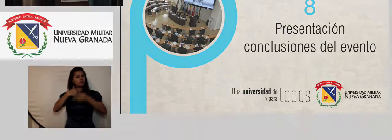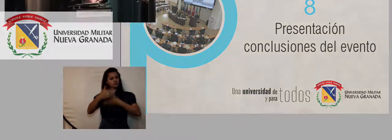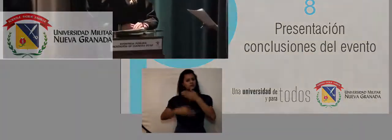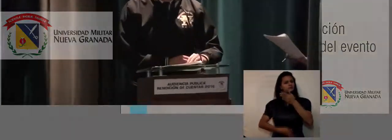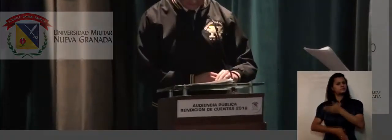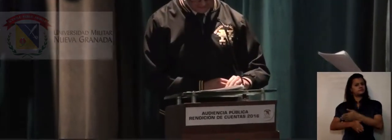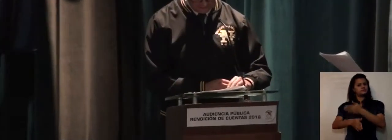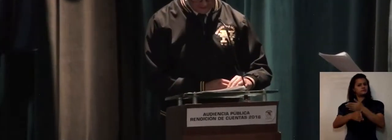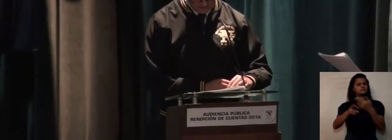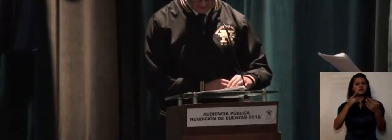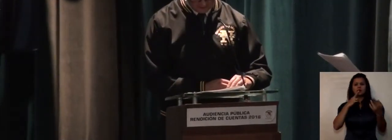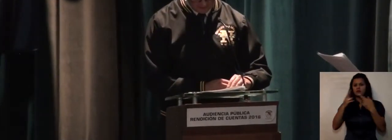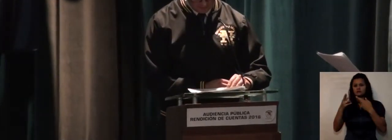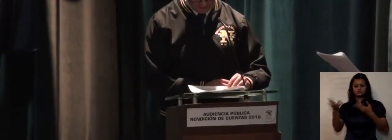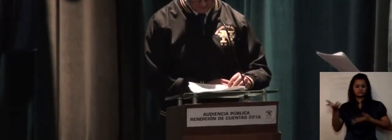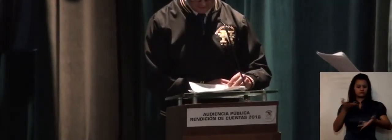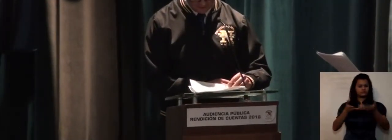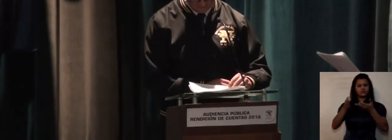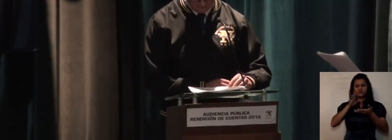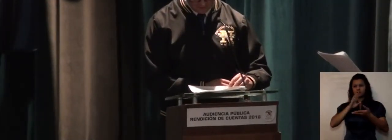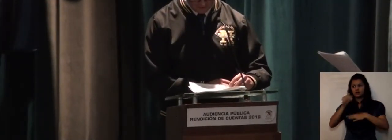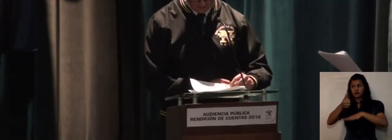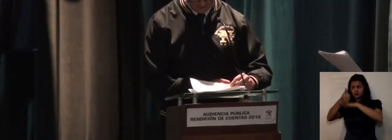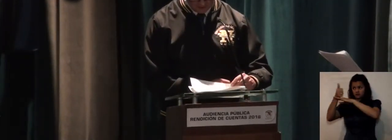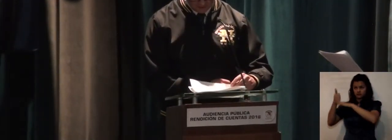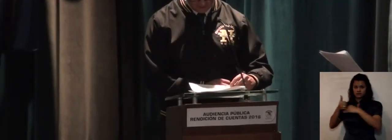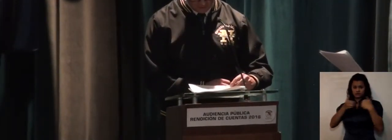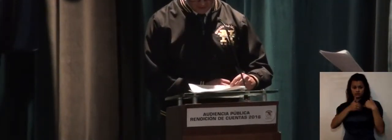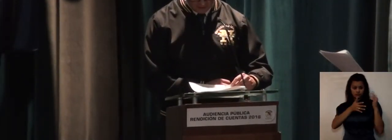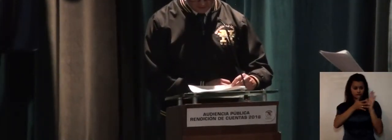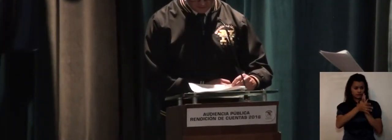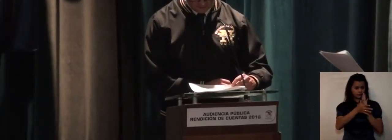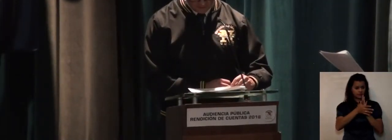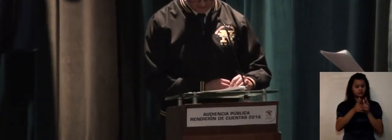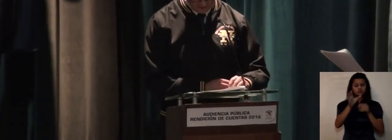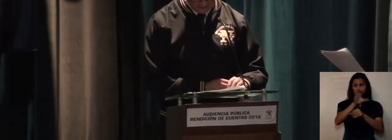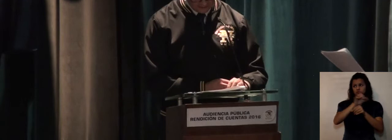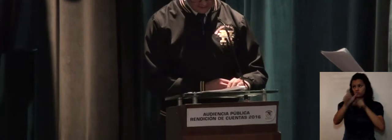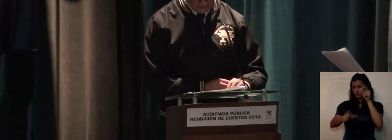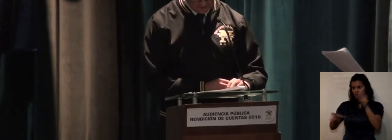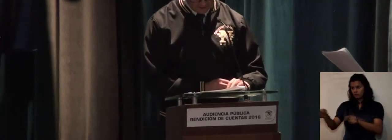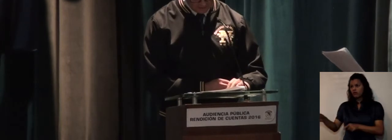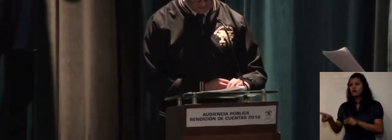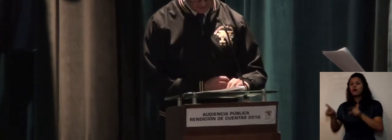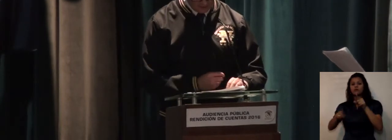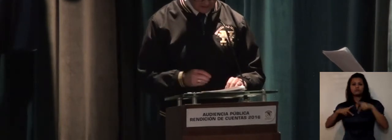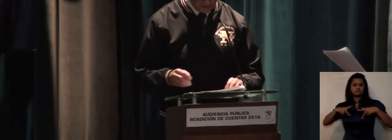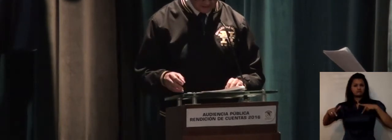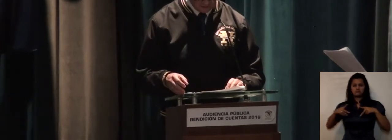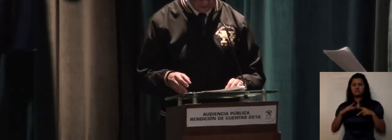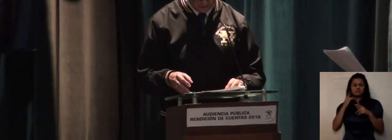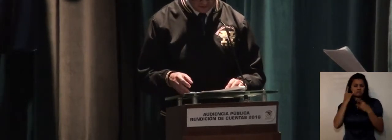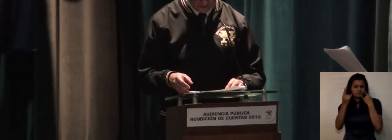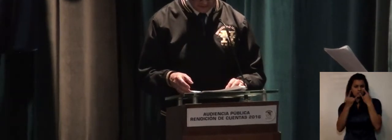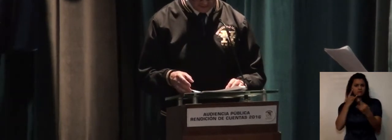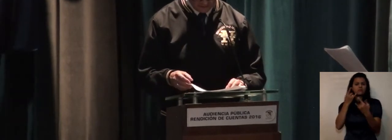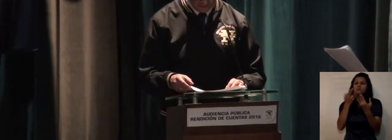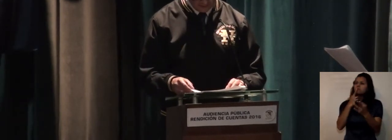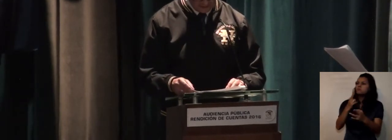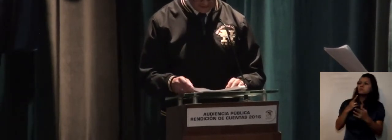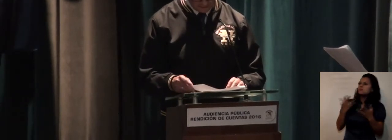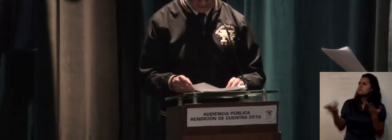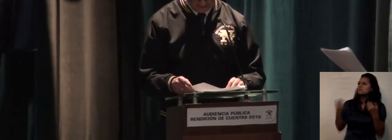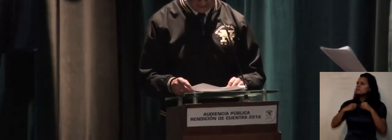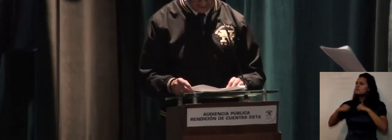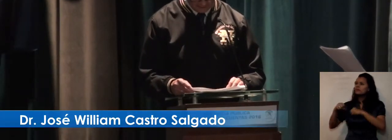en doble vía entre las directivas los responsables de la información ciudadanos los actores interesados en los resultados de la gestión de la universidad